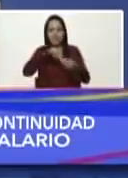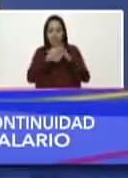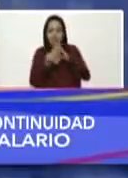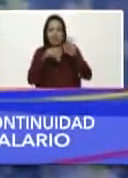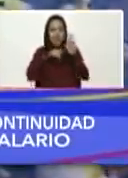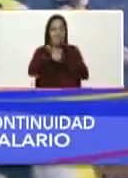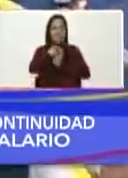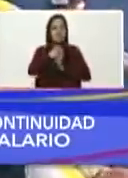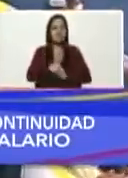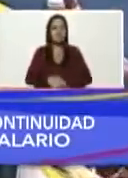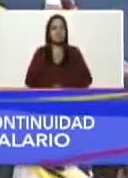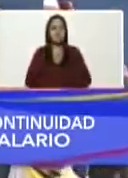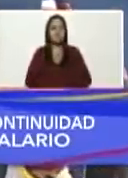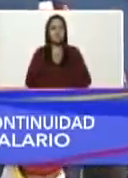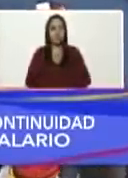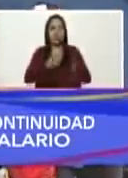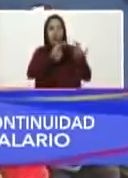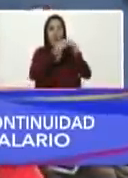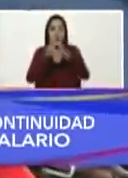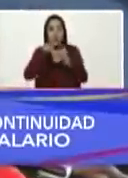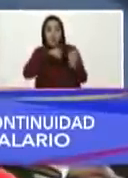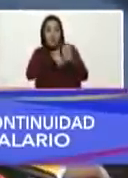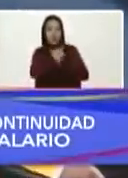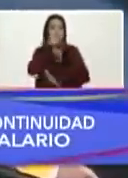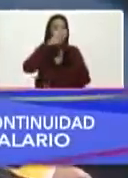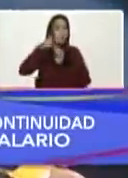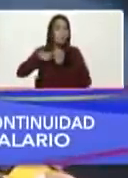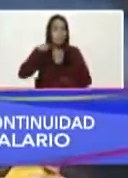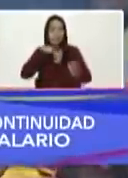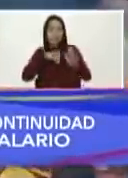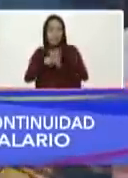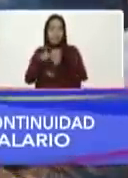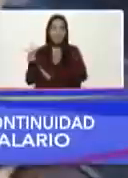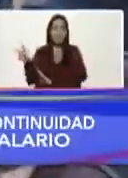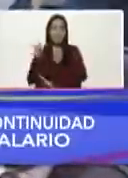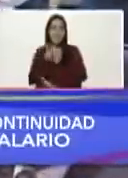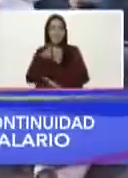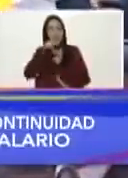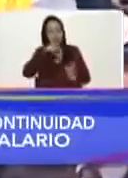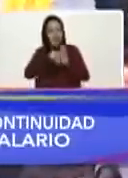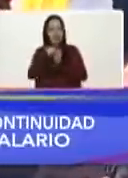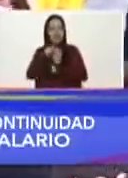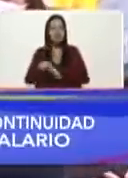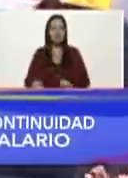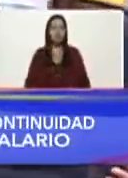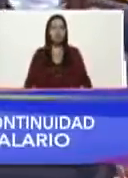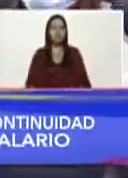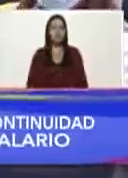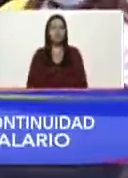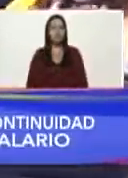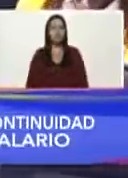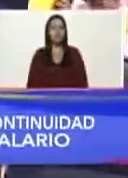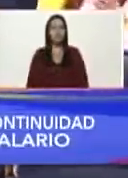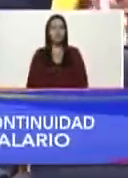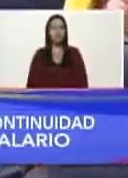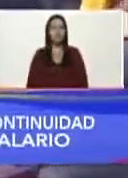adentro, comunidad adentro, pueblo adentro, Venezuela adentro.